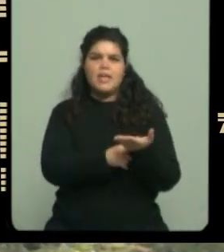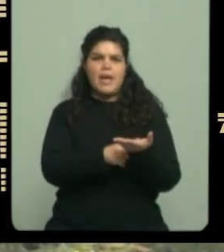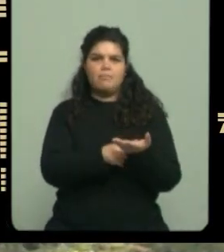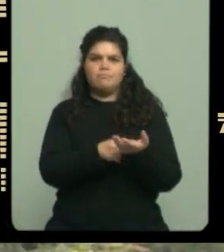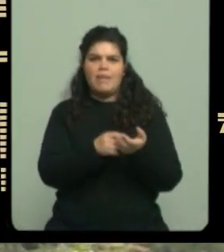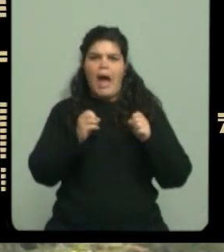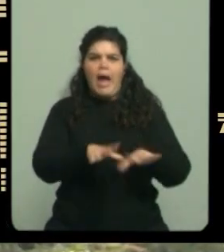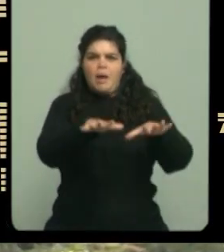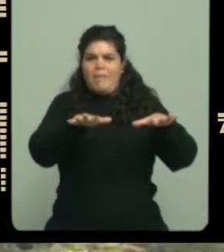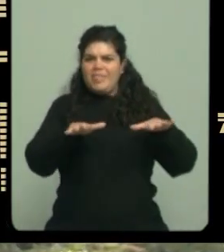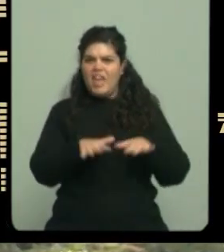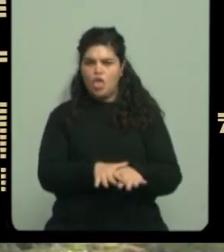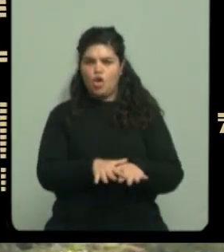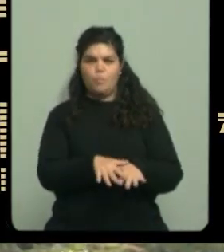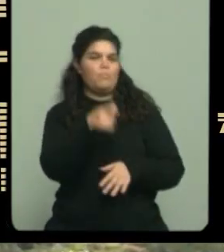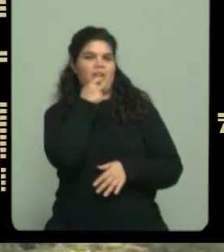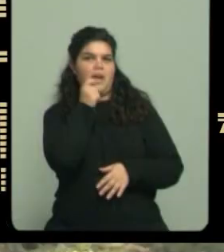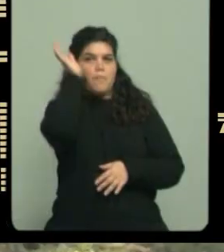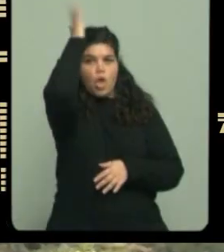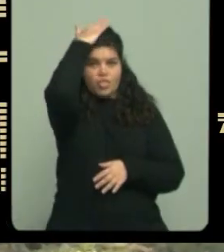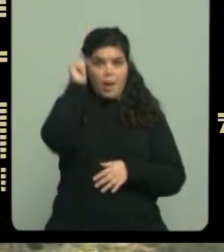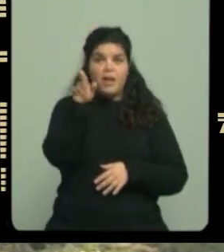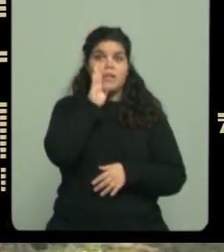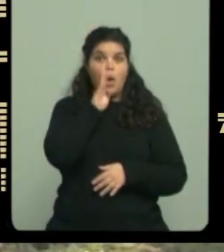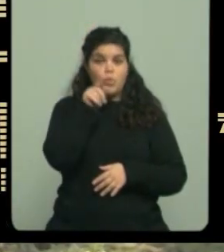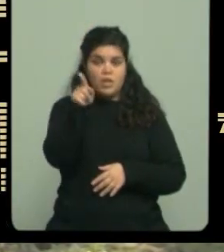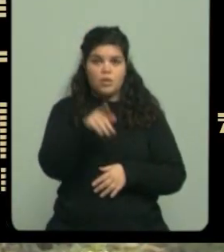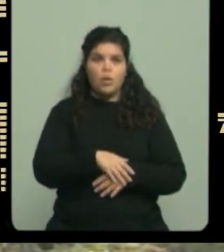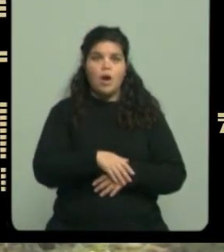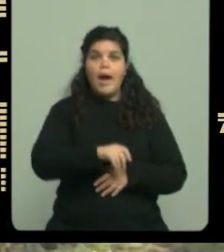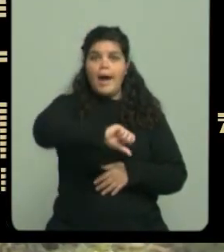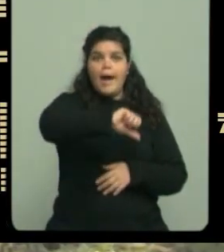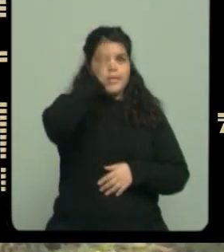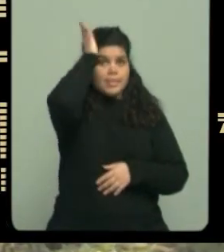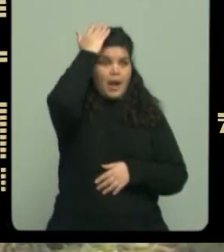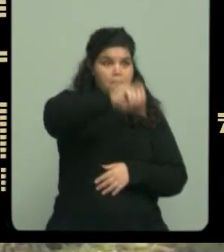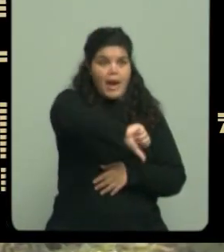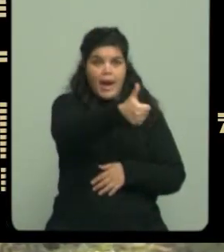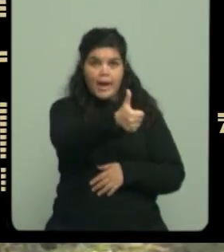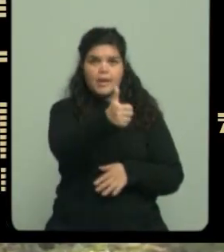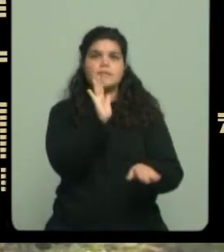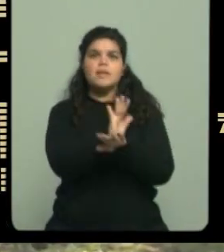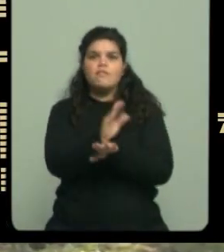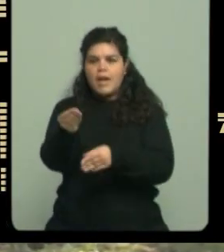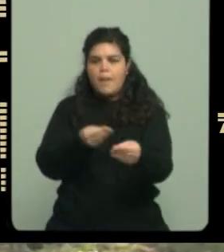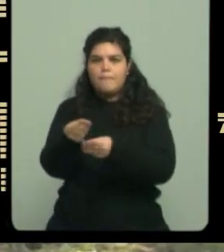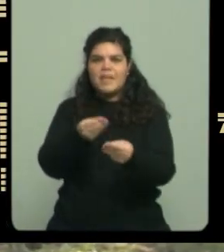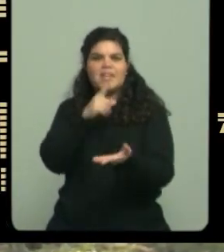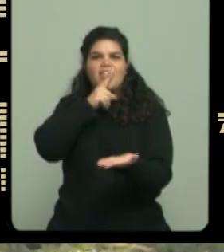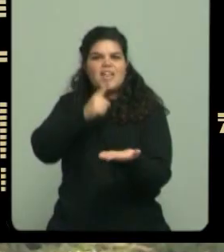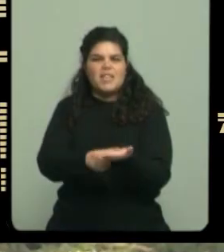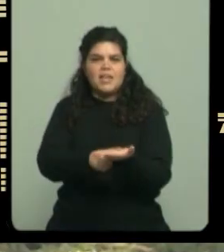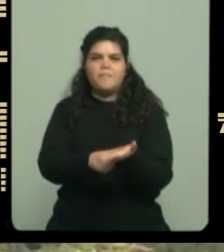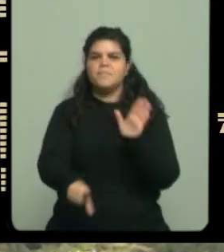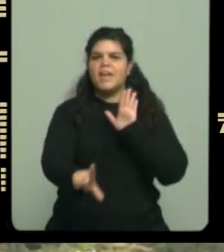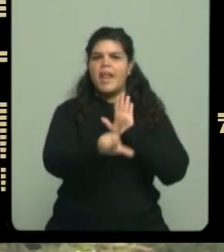Caso Estados Unidos, te lo pongo como ejemplo. Ganó Trump y hay empresas en Estados Unidos que están sacando las políticas que tienen que ver con las